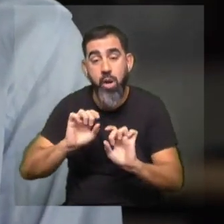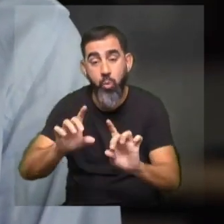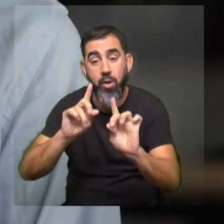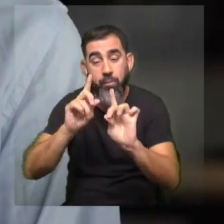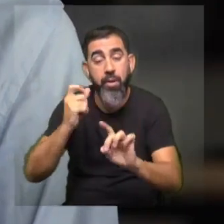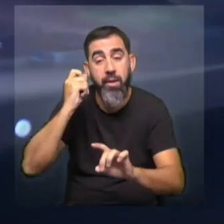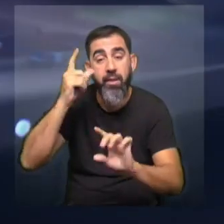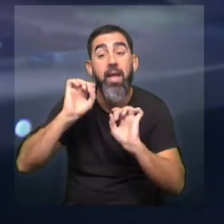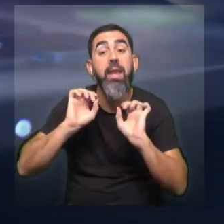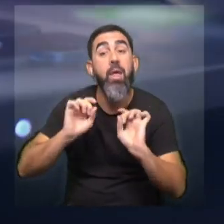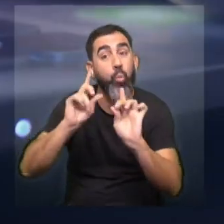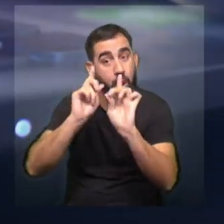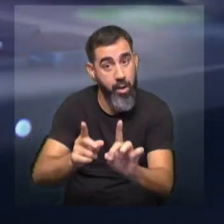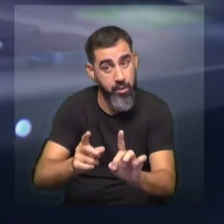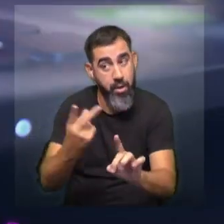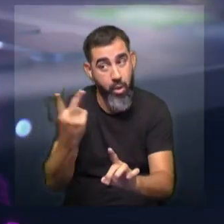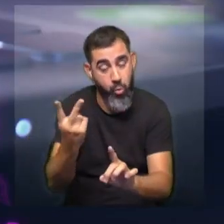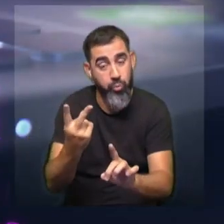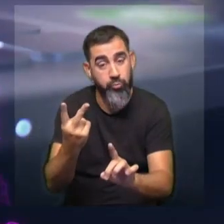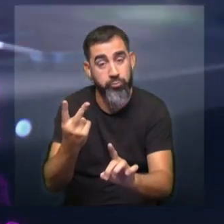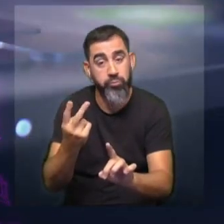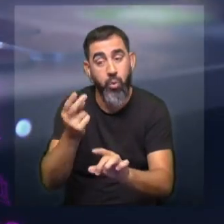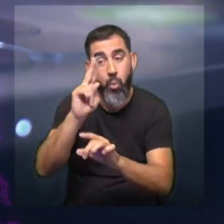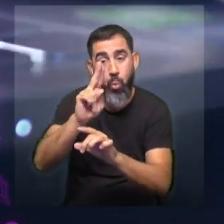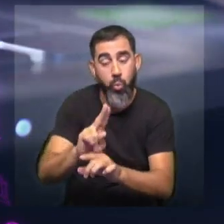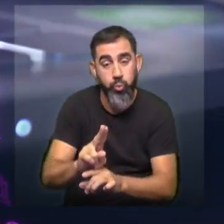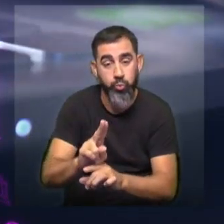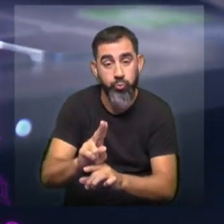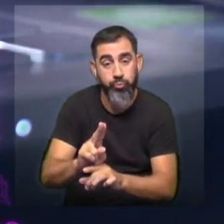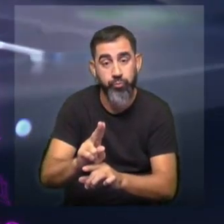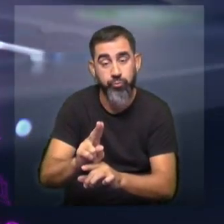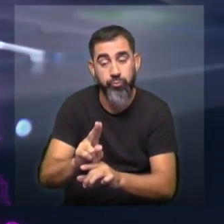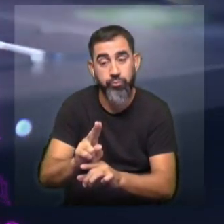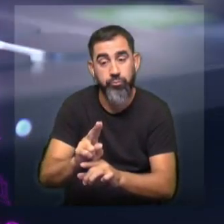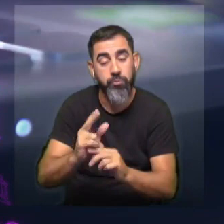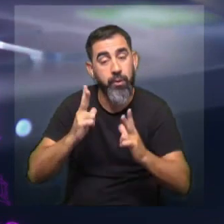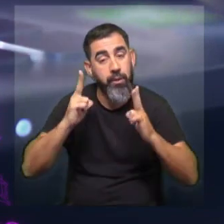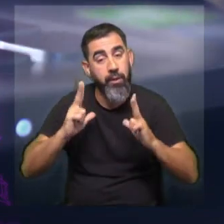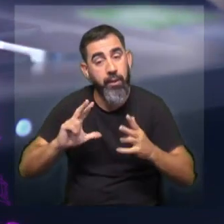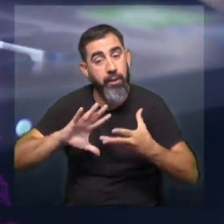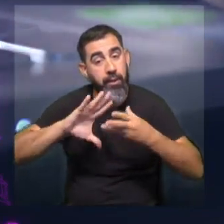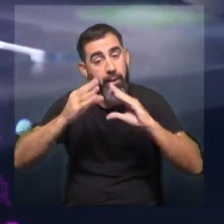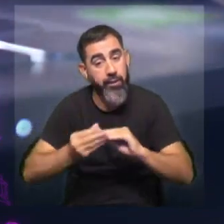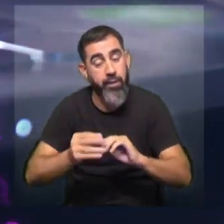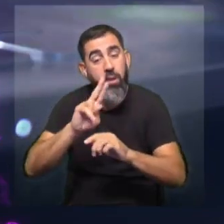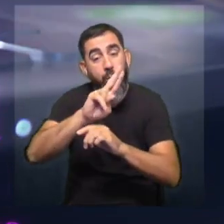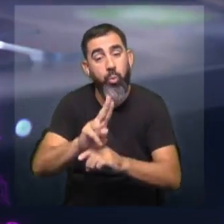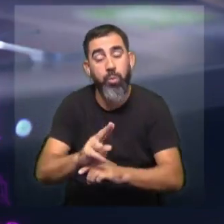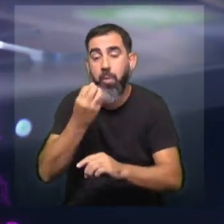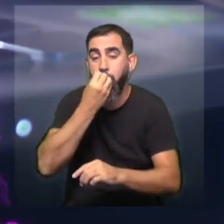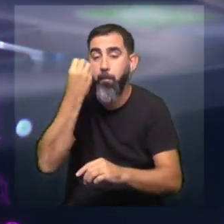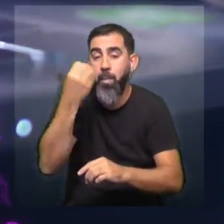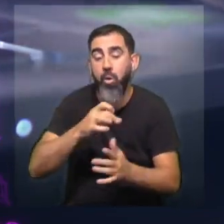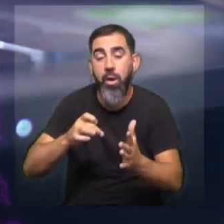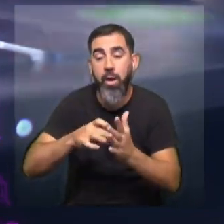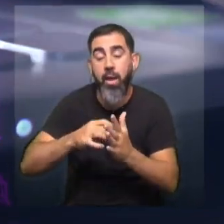la inteligencia natural, su uso de formas éticas y su uso para mejorar la calidad